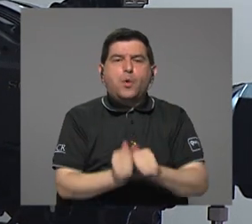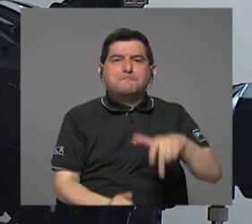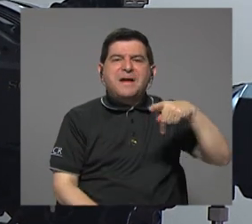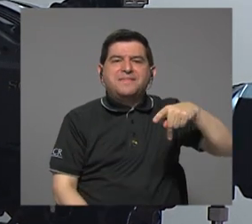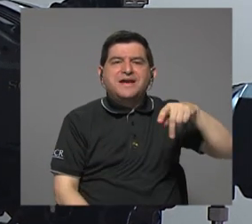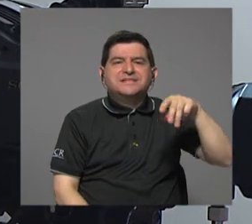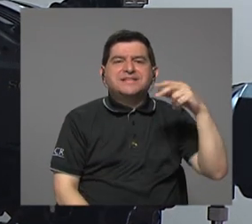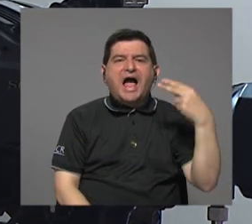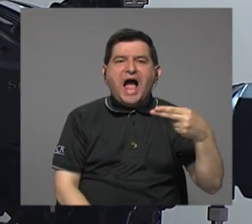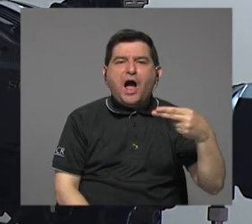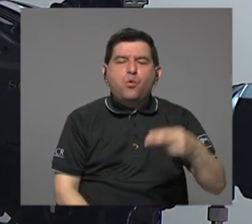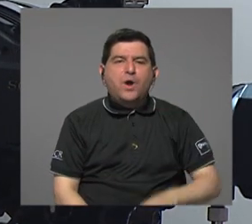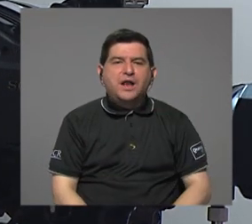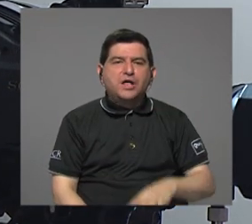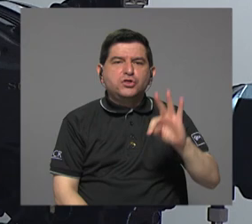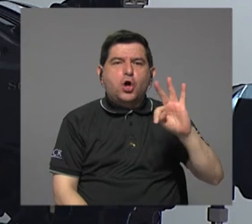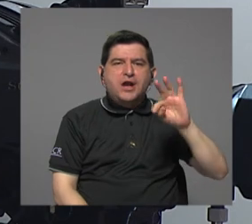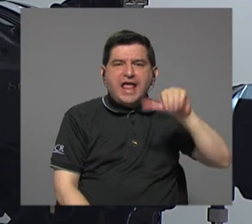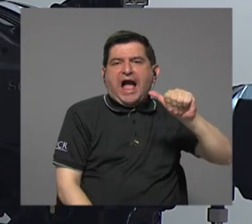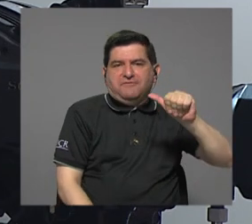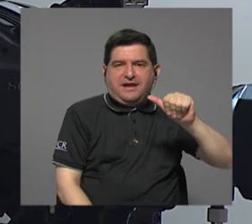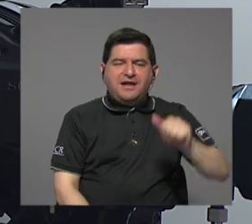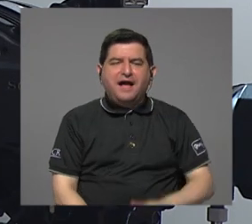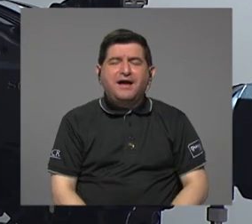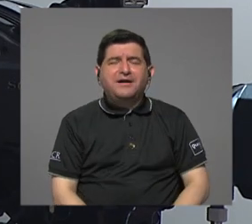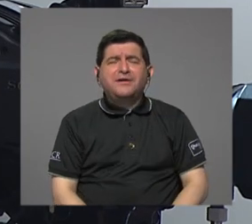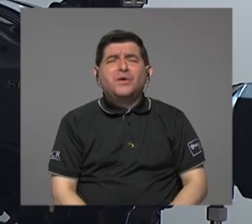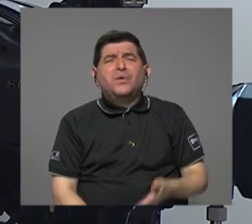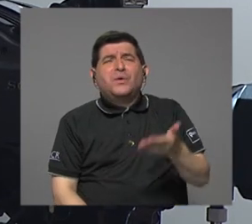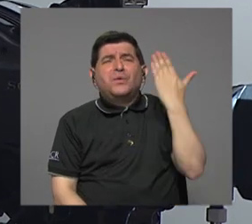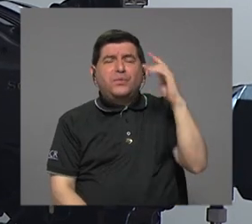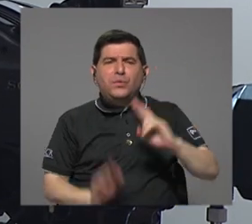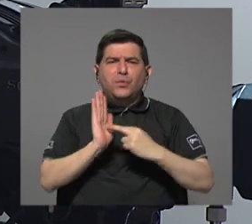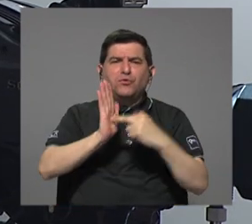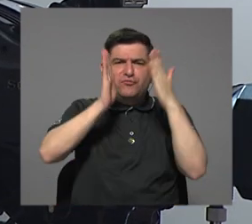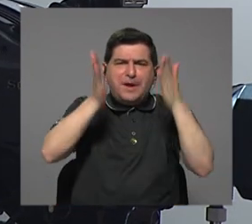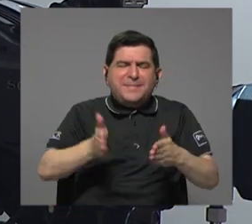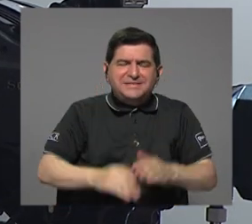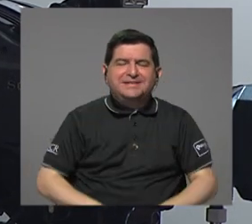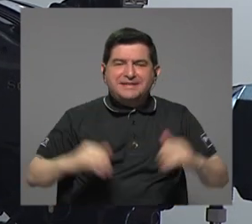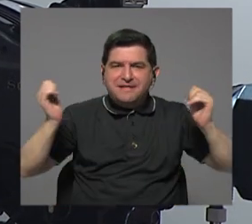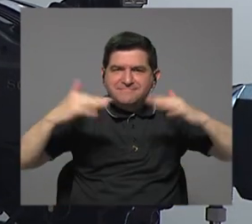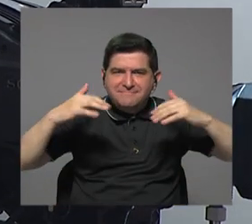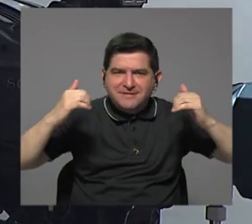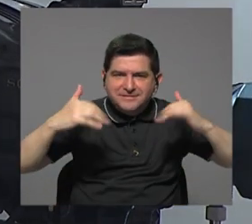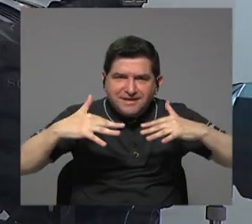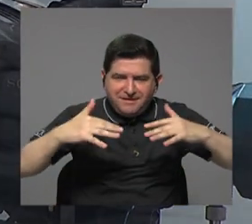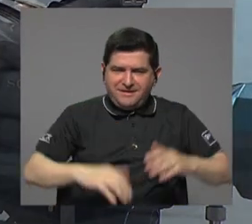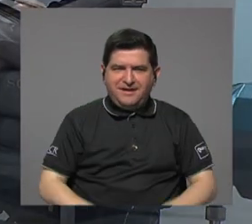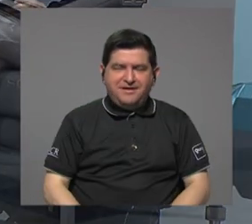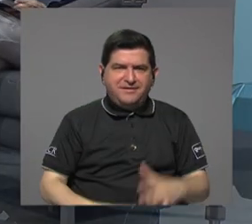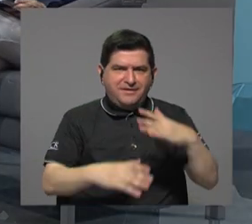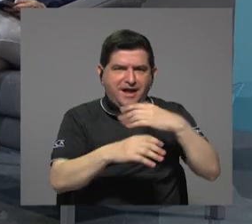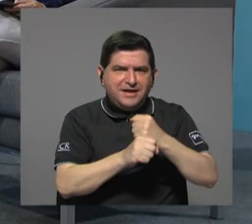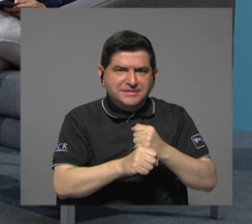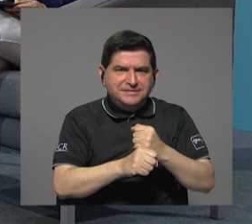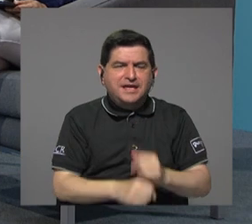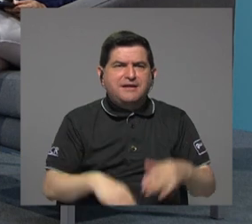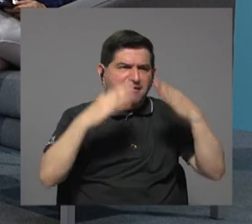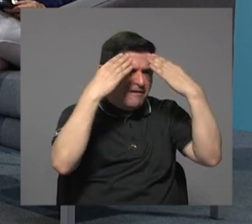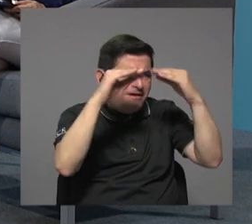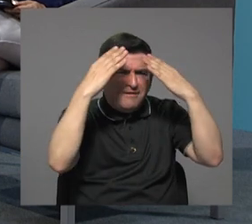howell y toni a haber gando aquellos legendarios corresponsales de guerra que le realizaban bueno